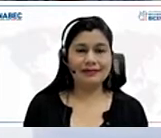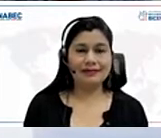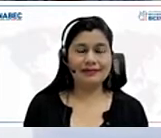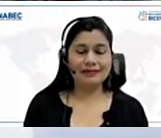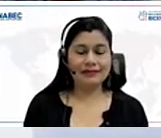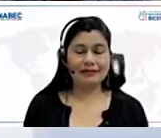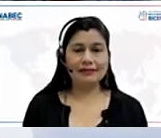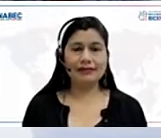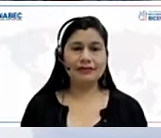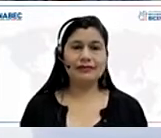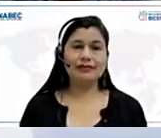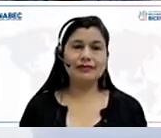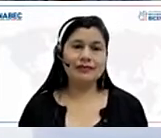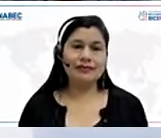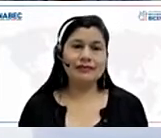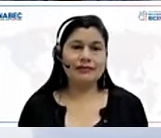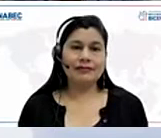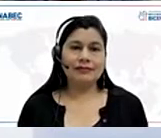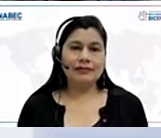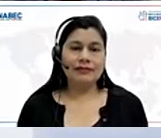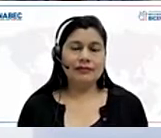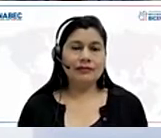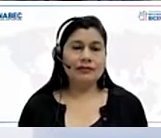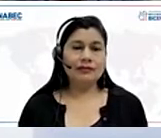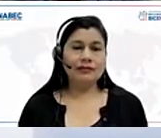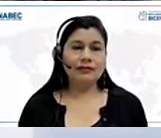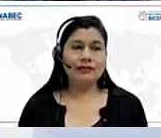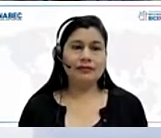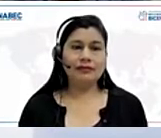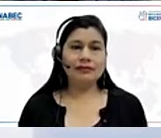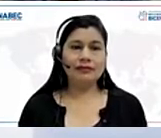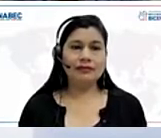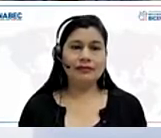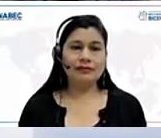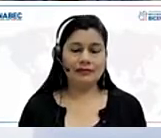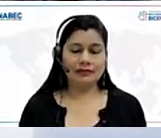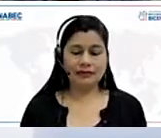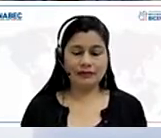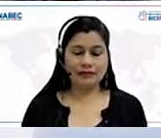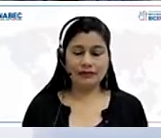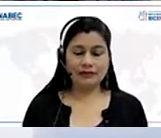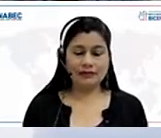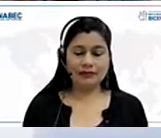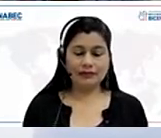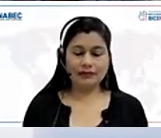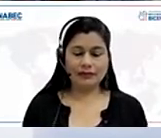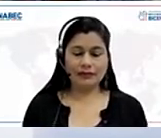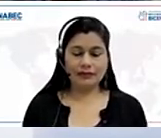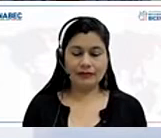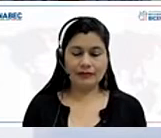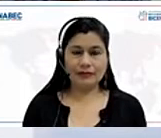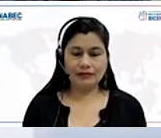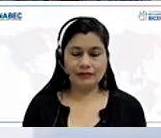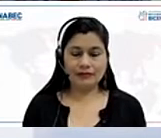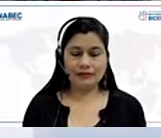con miras a que el estudiante pueda familiarizarse con el quehacer académico, toda la metodología de